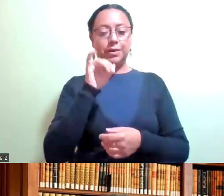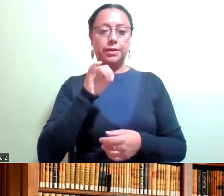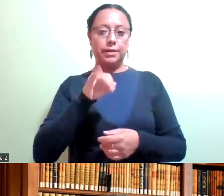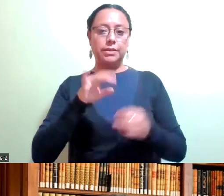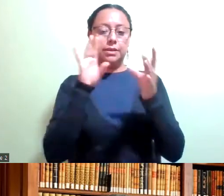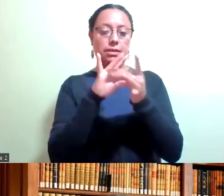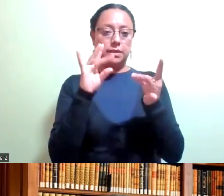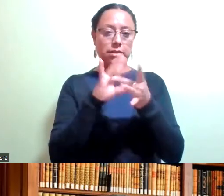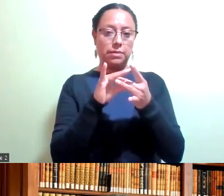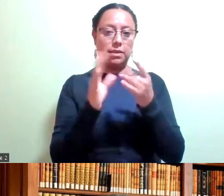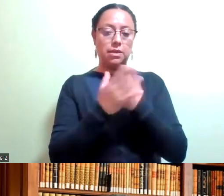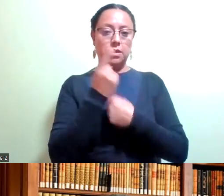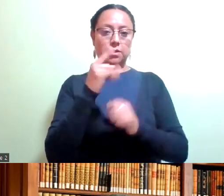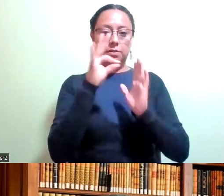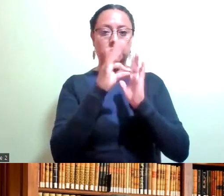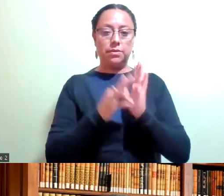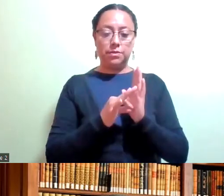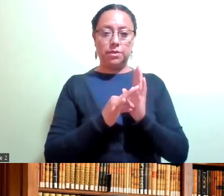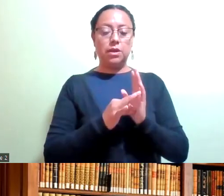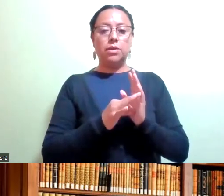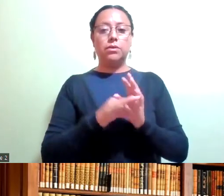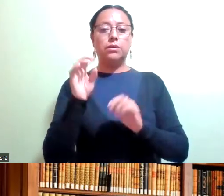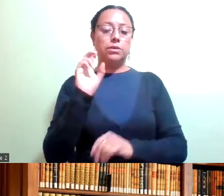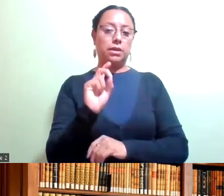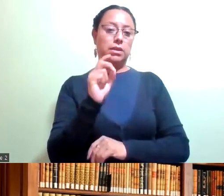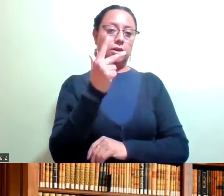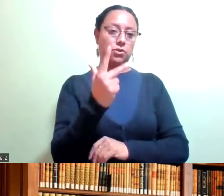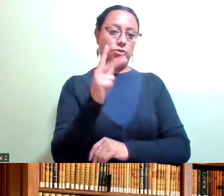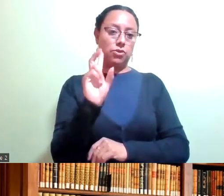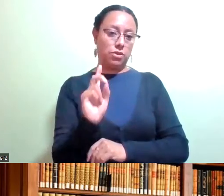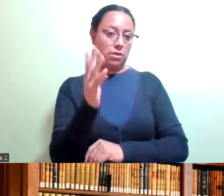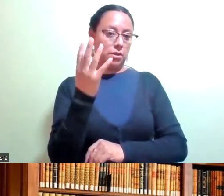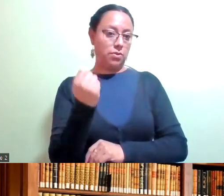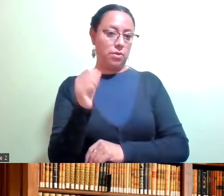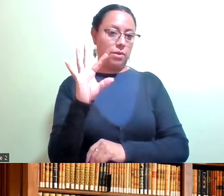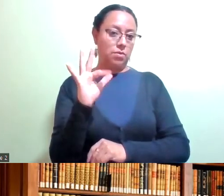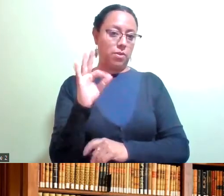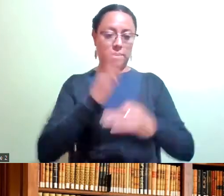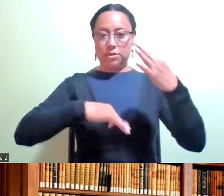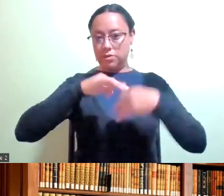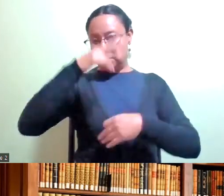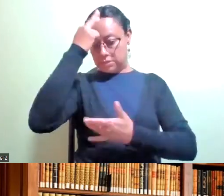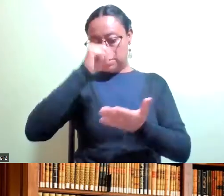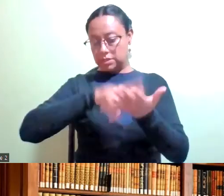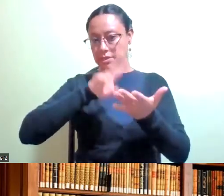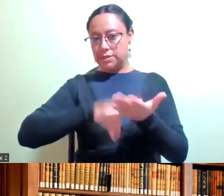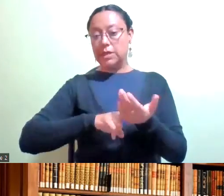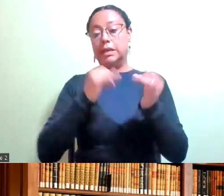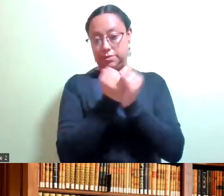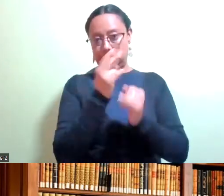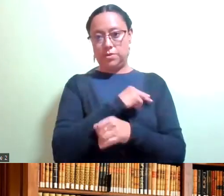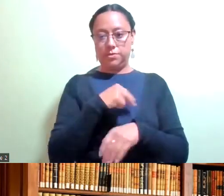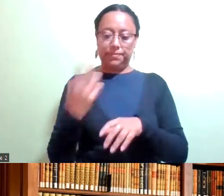está en los considerandos 38, 39 y 40, toda la argumentación y también incluimos la